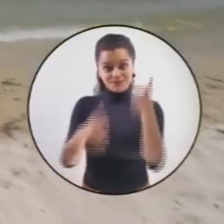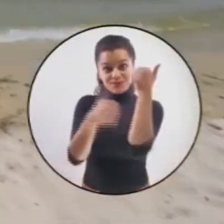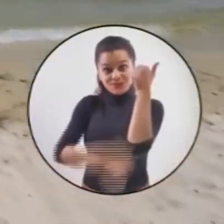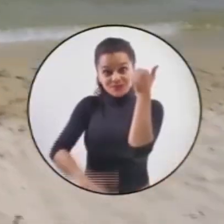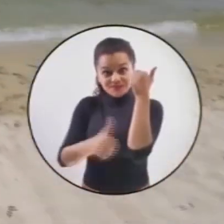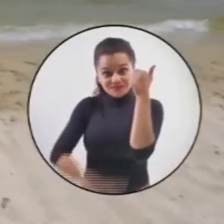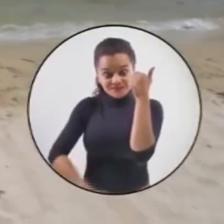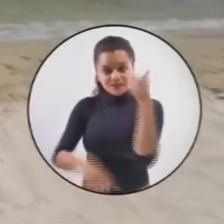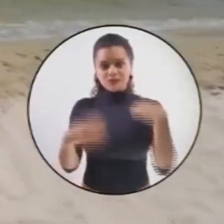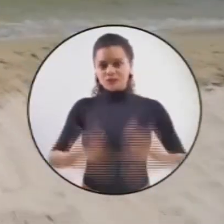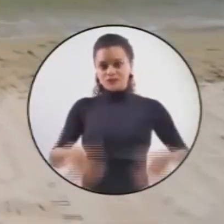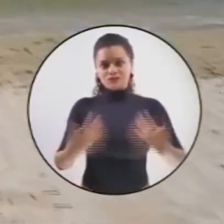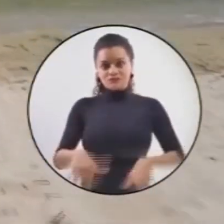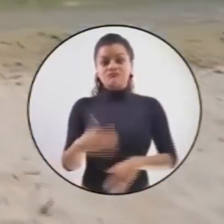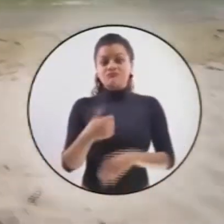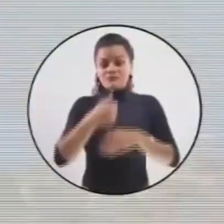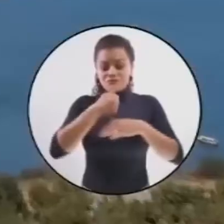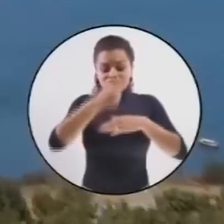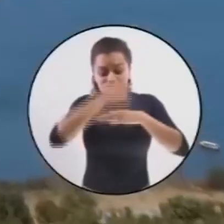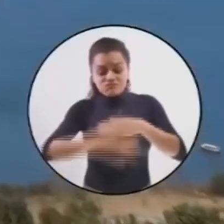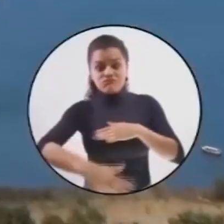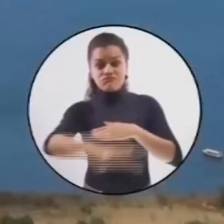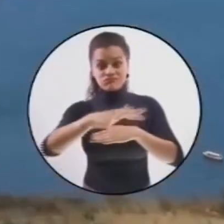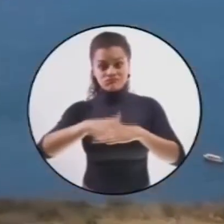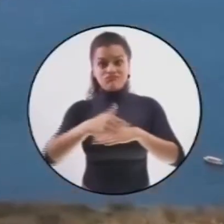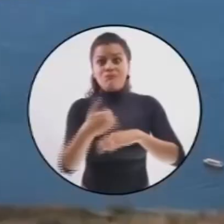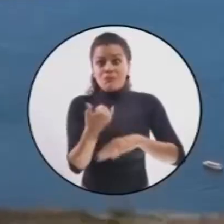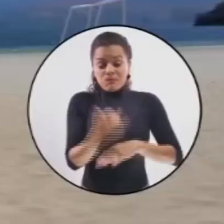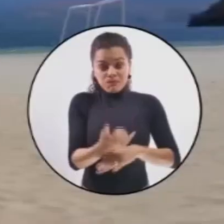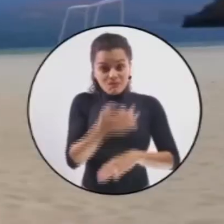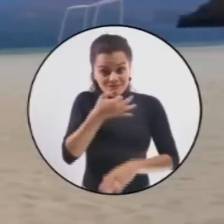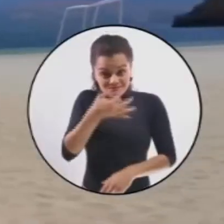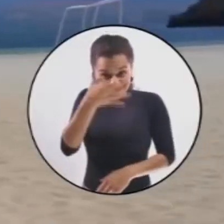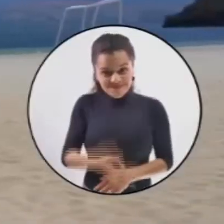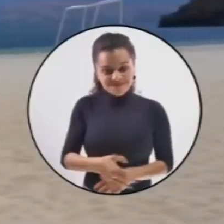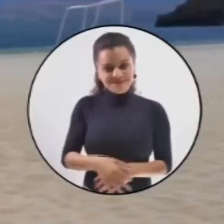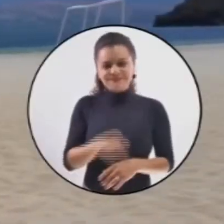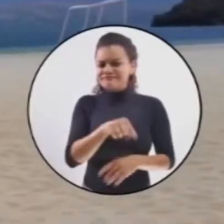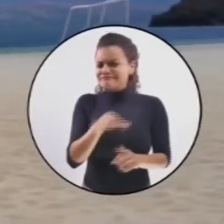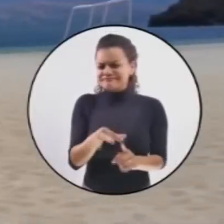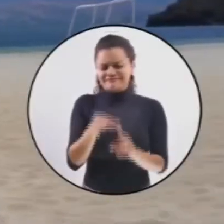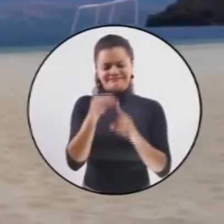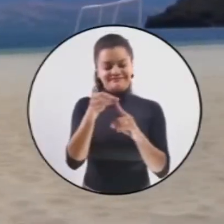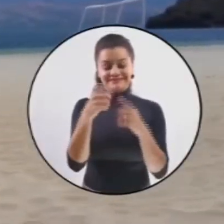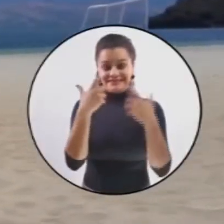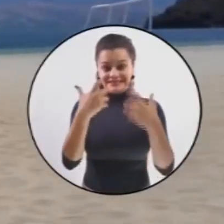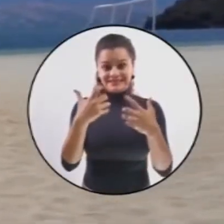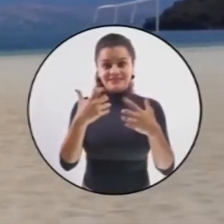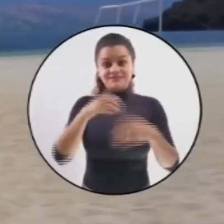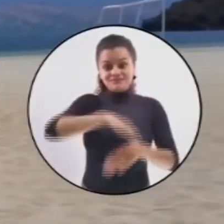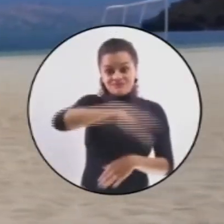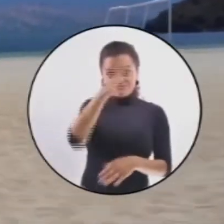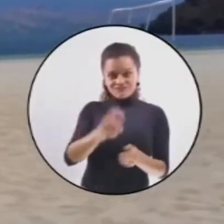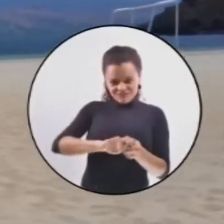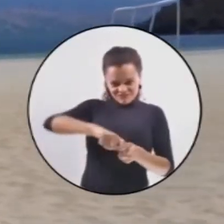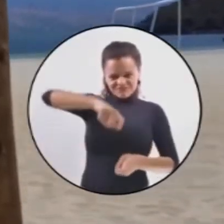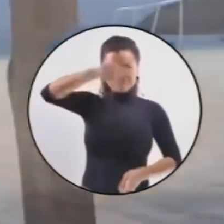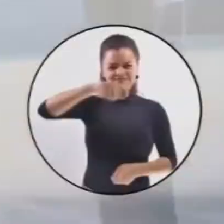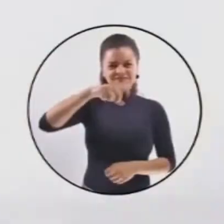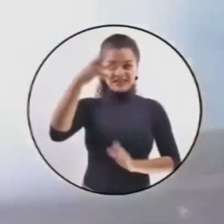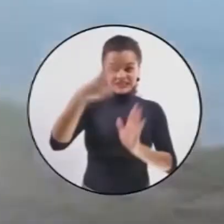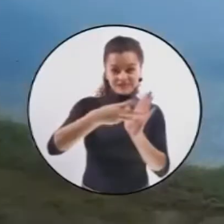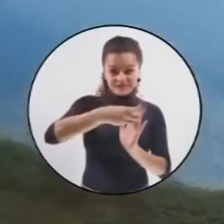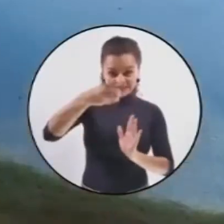creas, Boyacá tiene playa. Esta es una playa única a 3.100 metros de altura. Playa